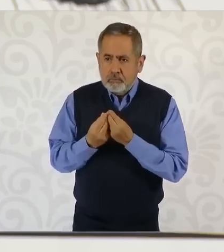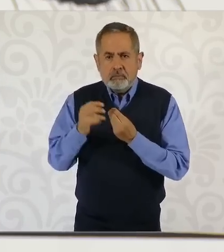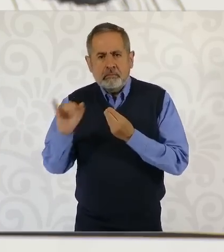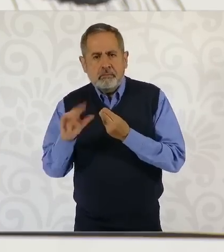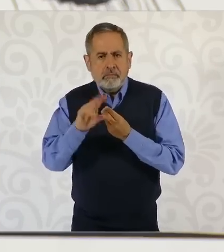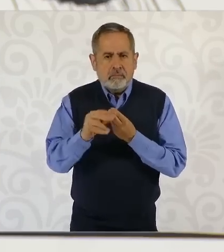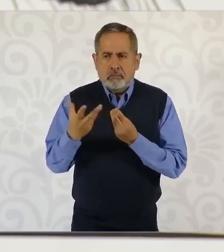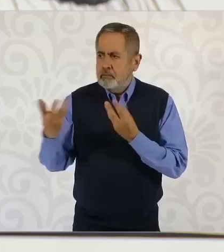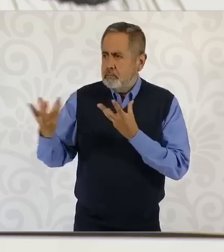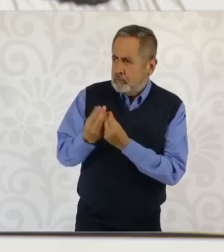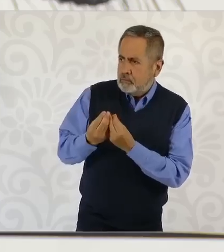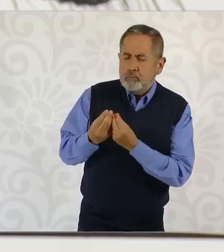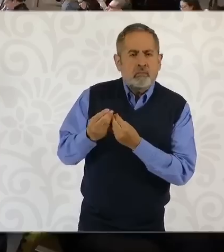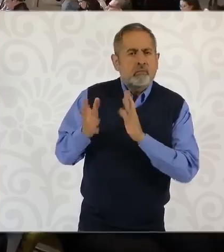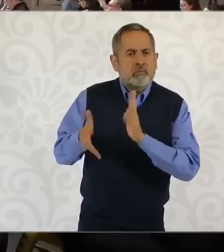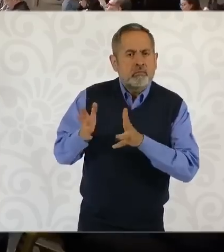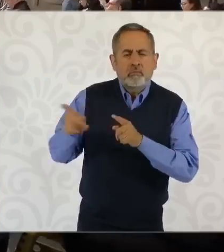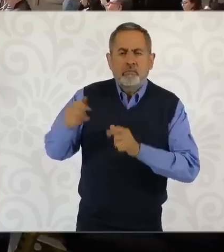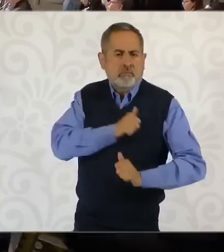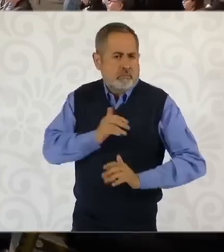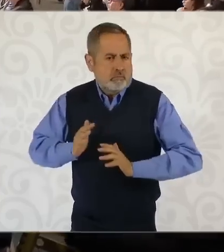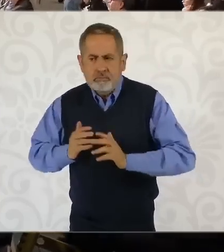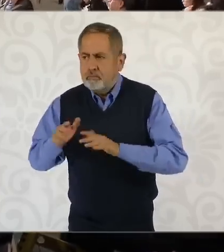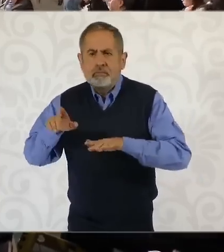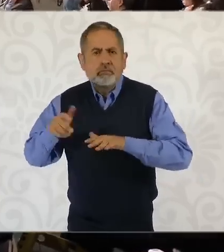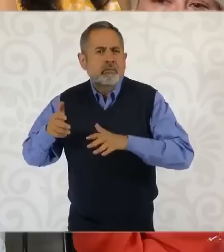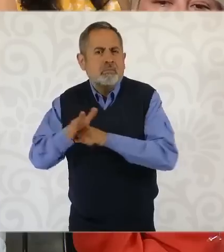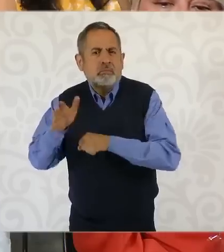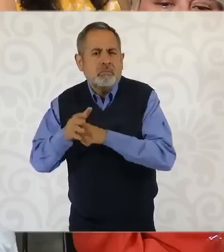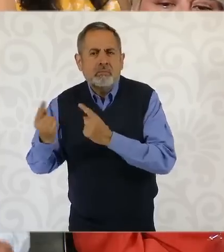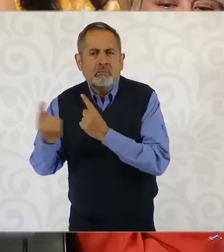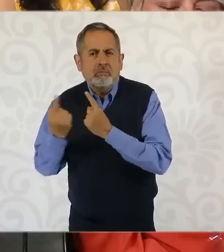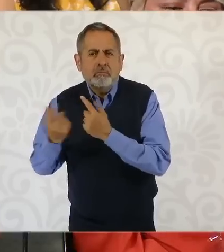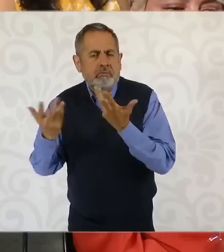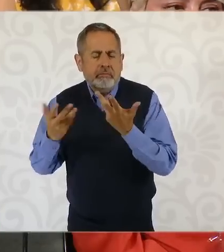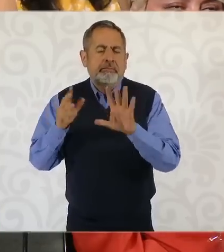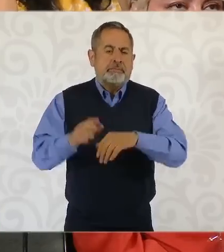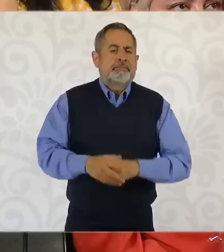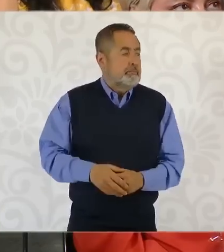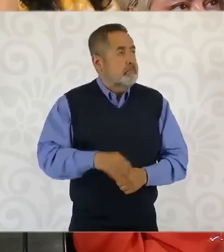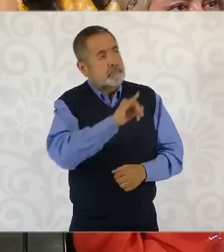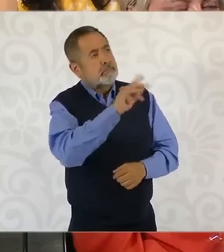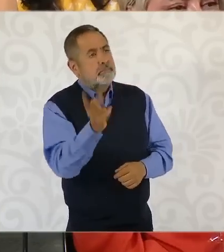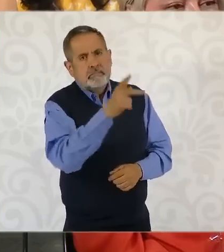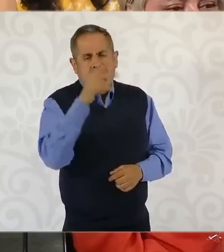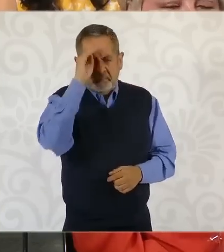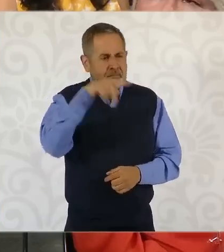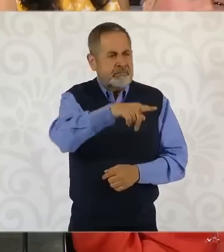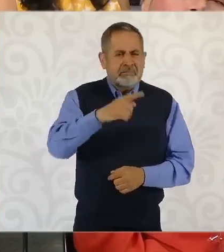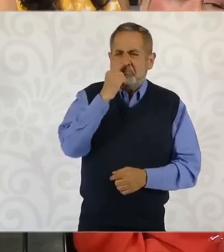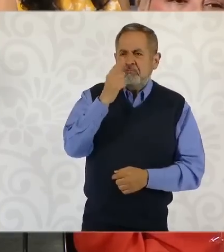participa elementos del ejército. Sí, porque justamente los señalamientos estaban en el asunto de qué considerarían los mandos o bueno, incluso